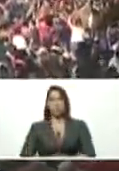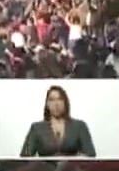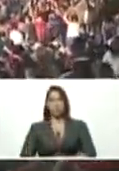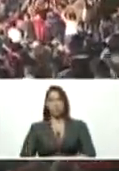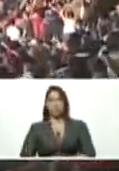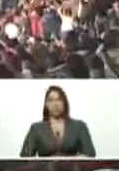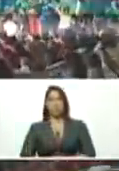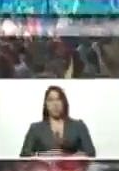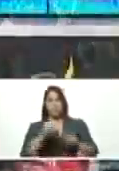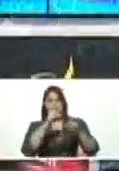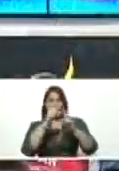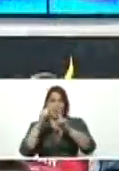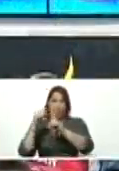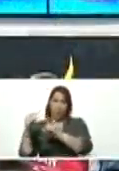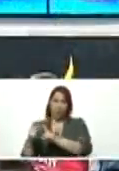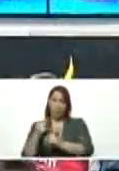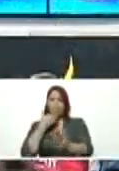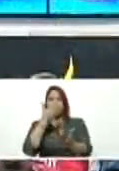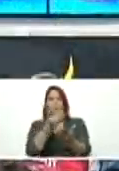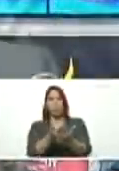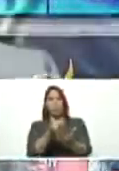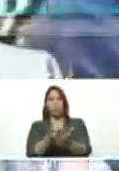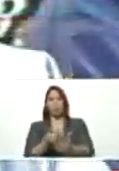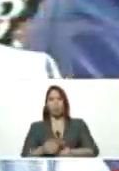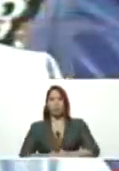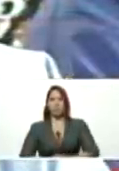sus palabras sus propuestas